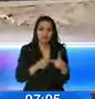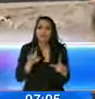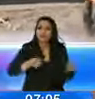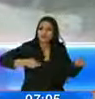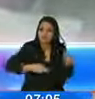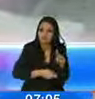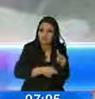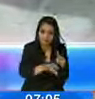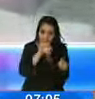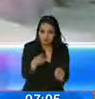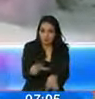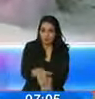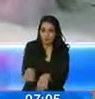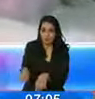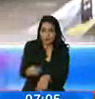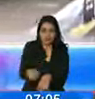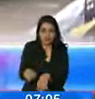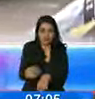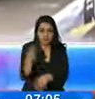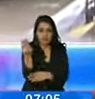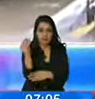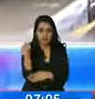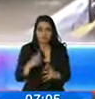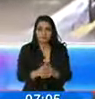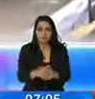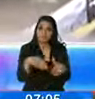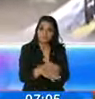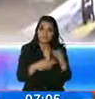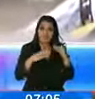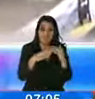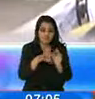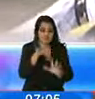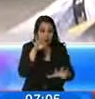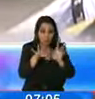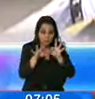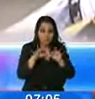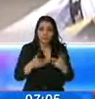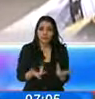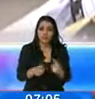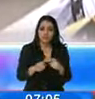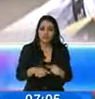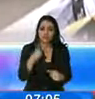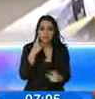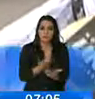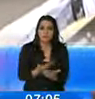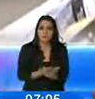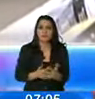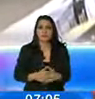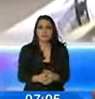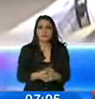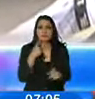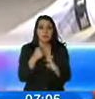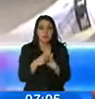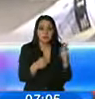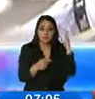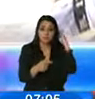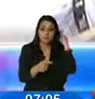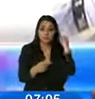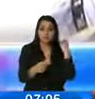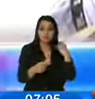utilizado para atacar a la joven. En el domicilio del procesado se encontró varios indicios, entre ellos una navaja con